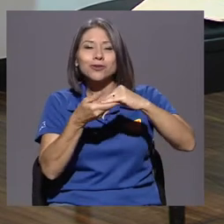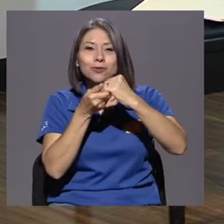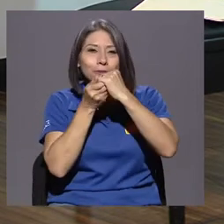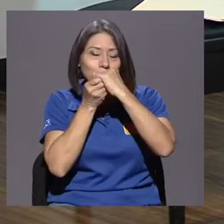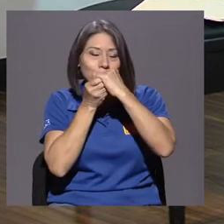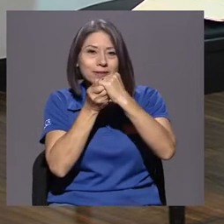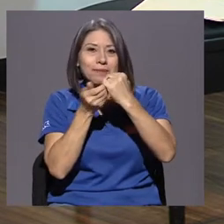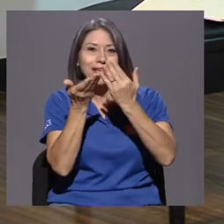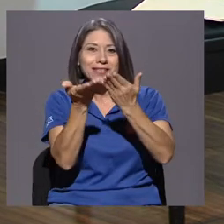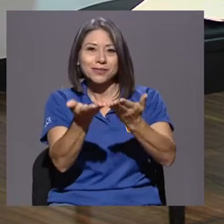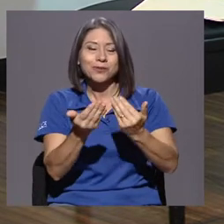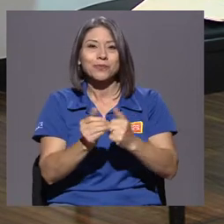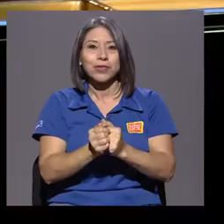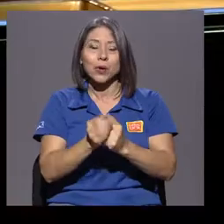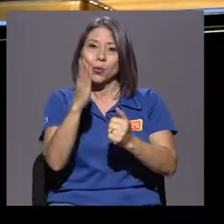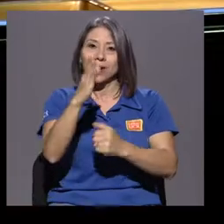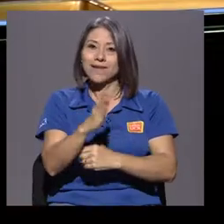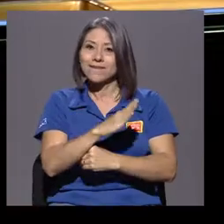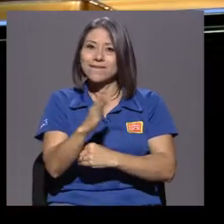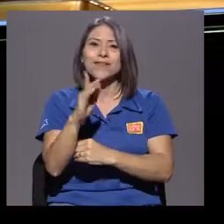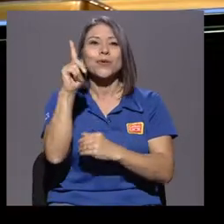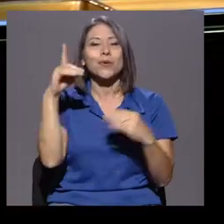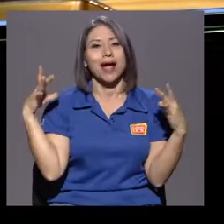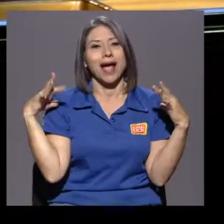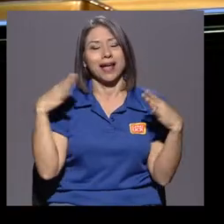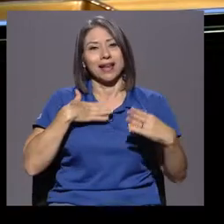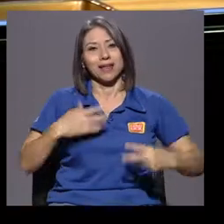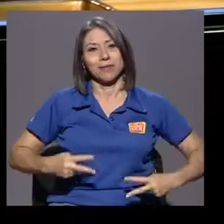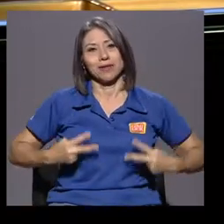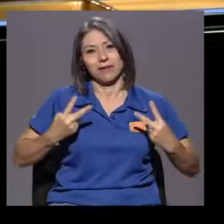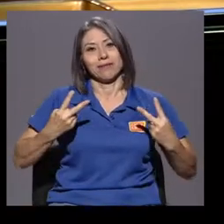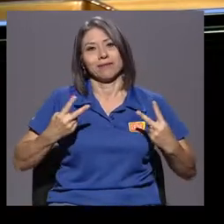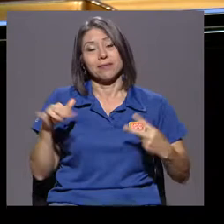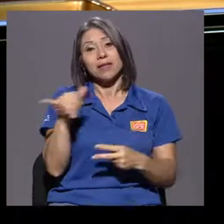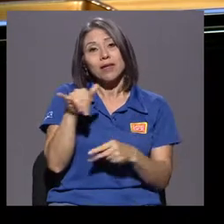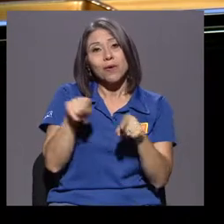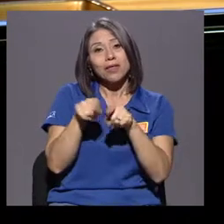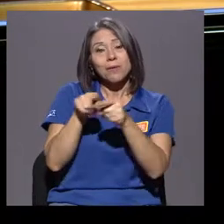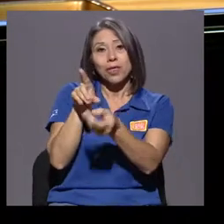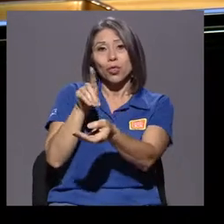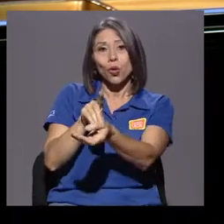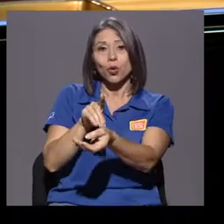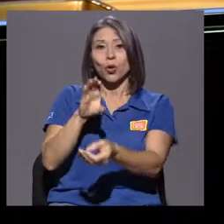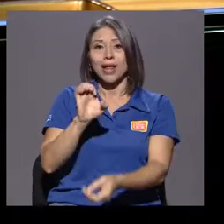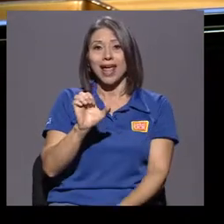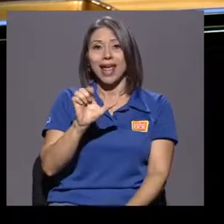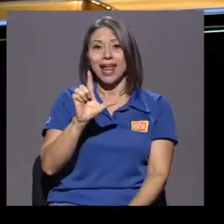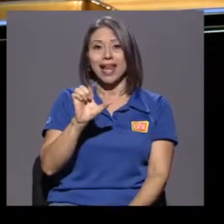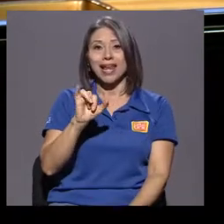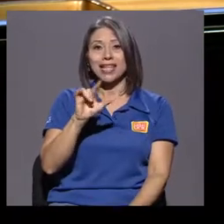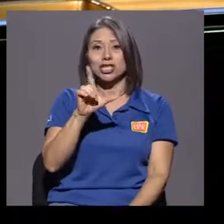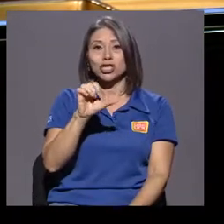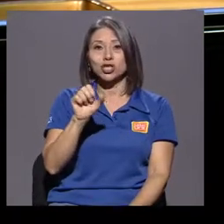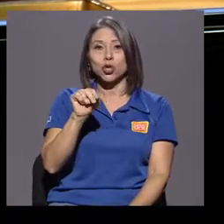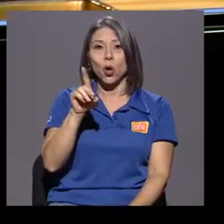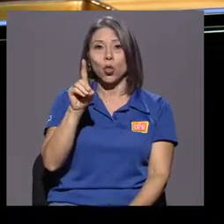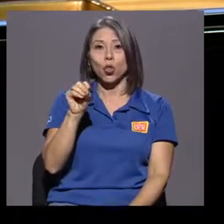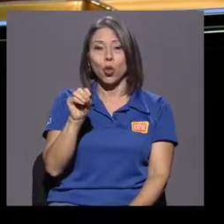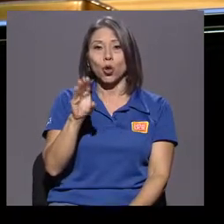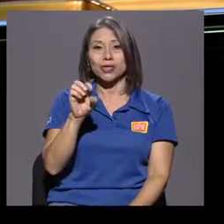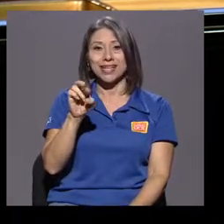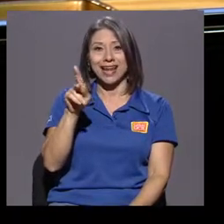una a una una bendición un ángel en mi vida como lo fue también el doctor elizondo jorge elizondo cerdas